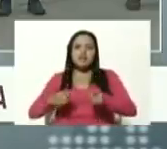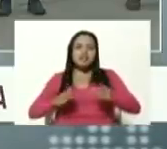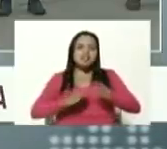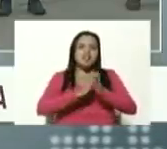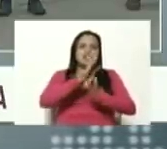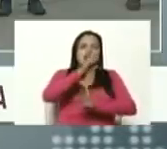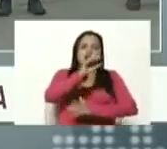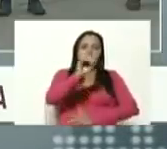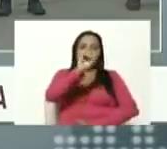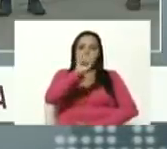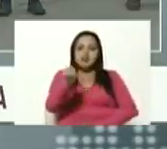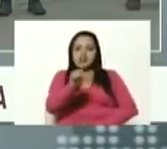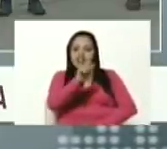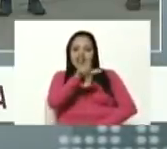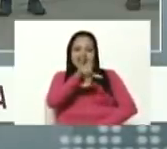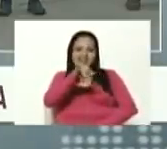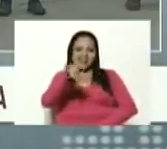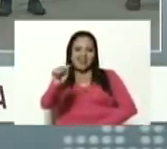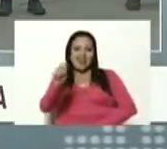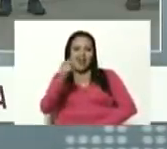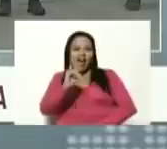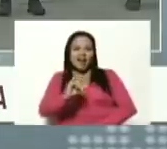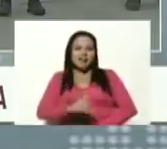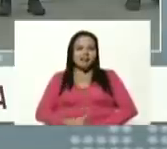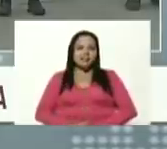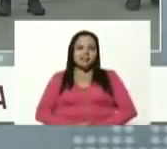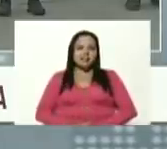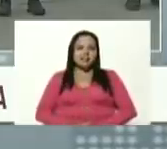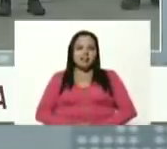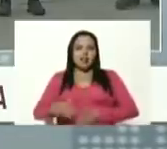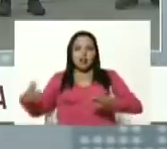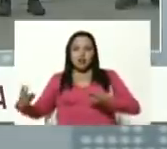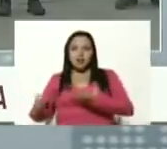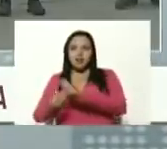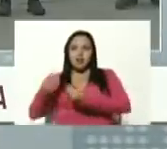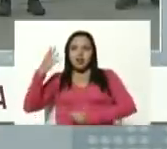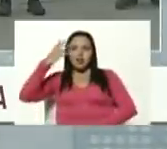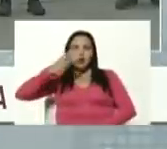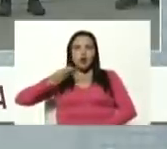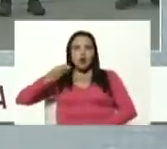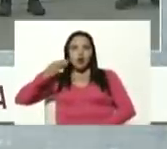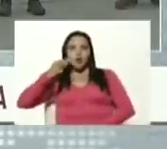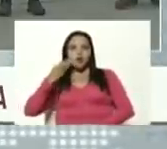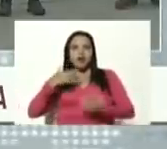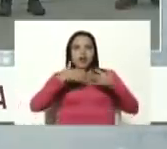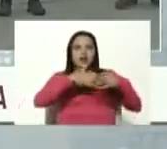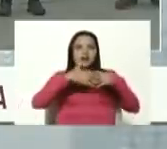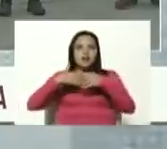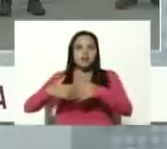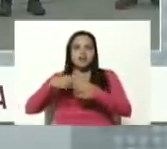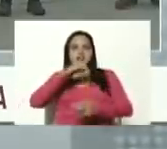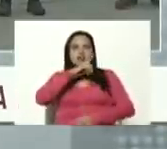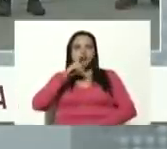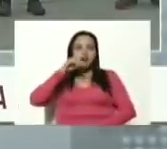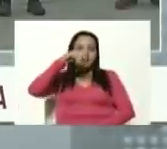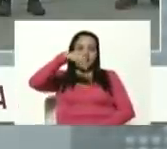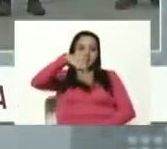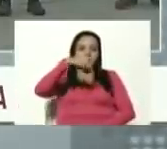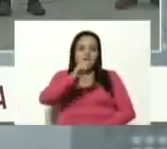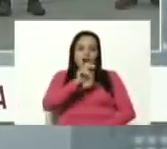Rosalía. Allá está acompañada, la veo, con el joven emprendedor Naúm